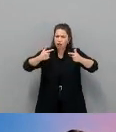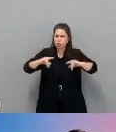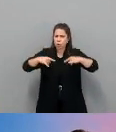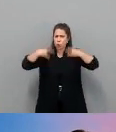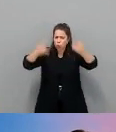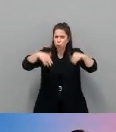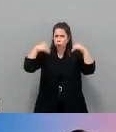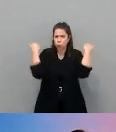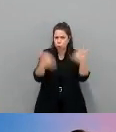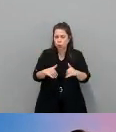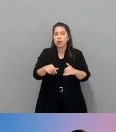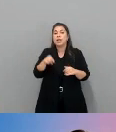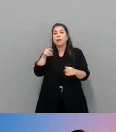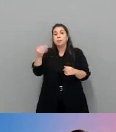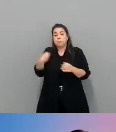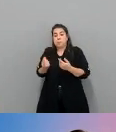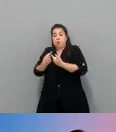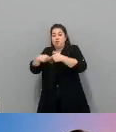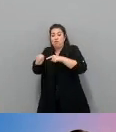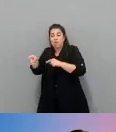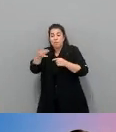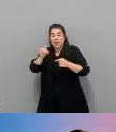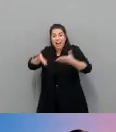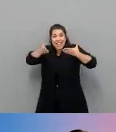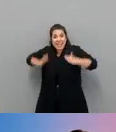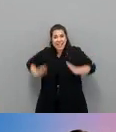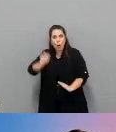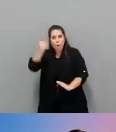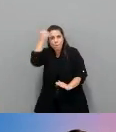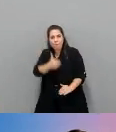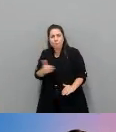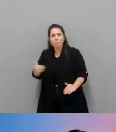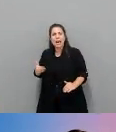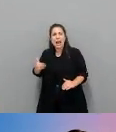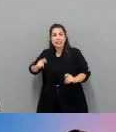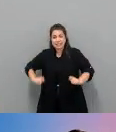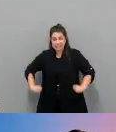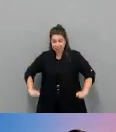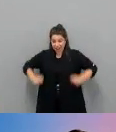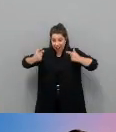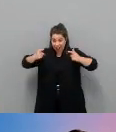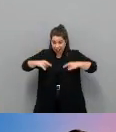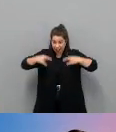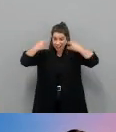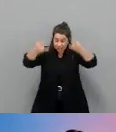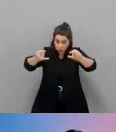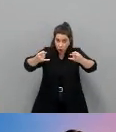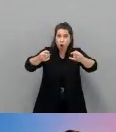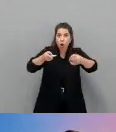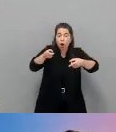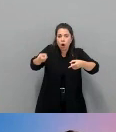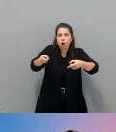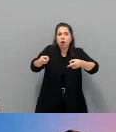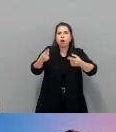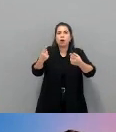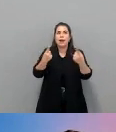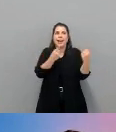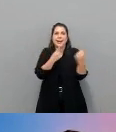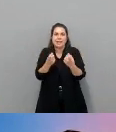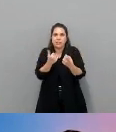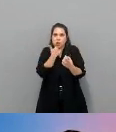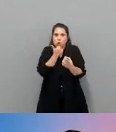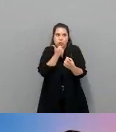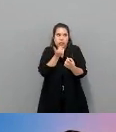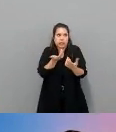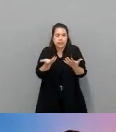familias que tienen algún hijo con parálisis cerebral, ese sobrecoste necesitamos que sea